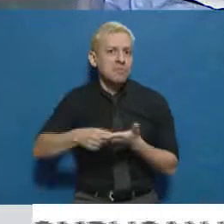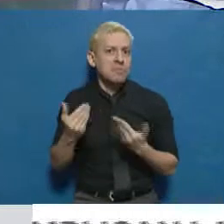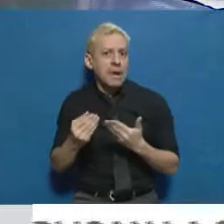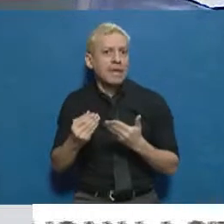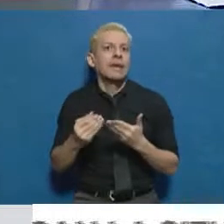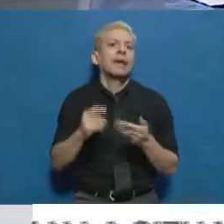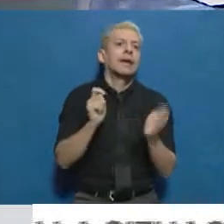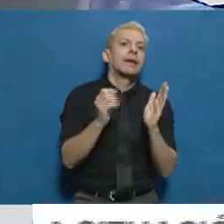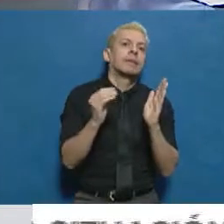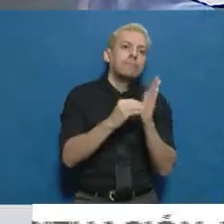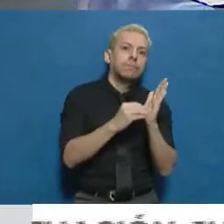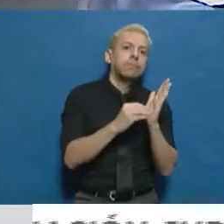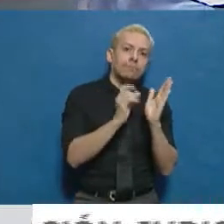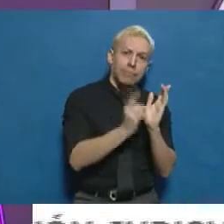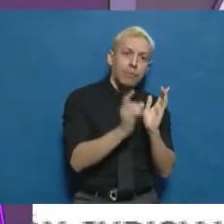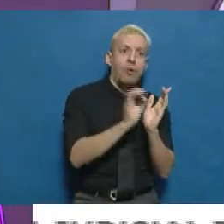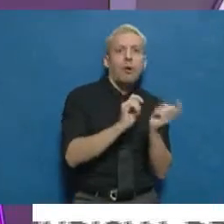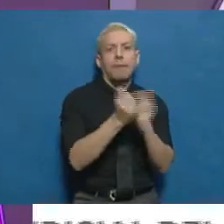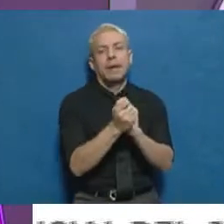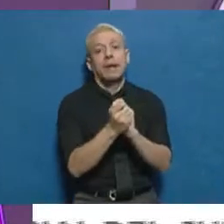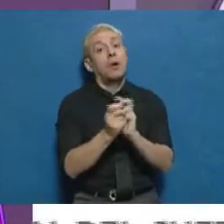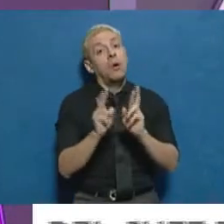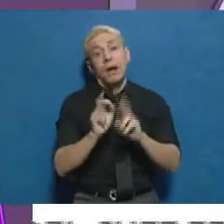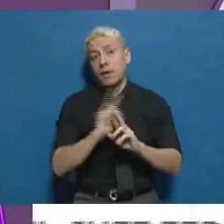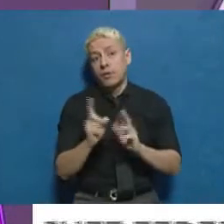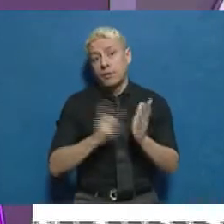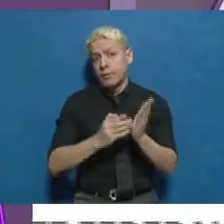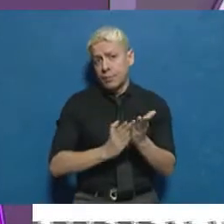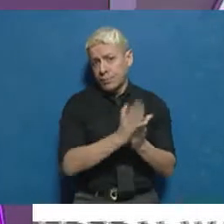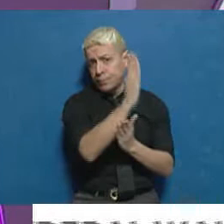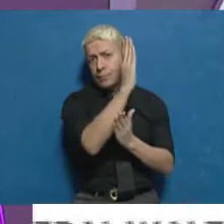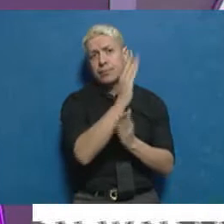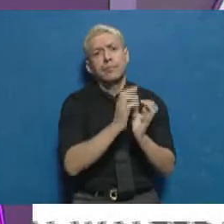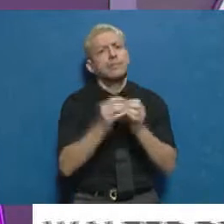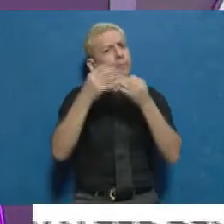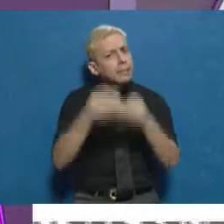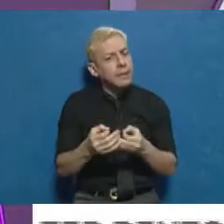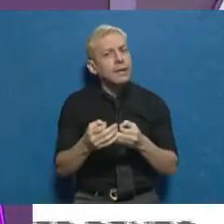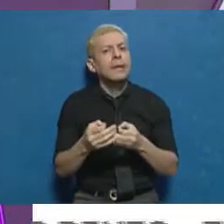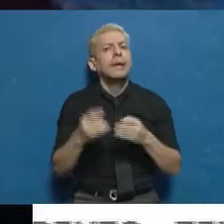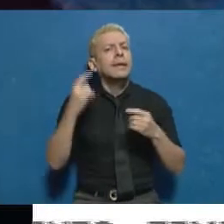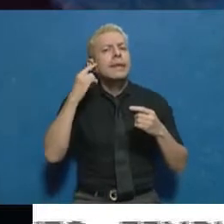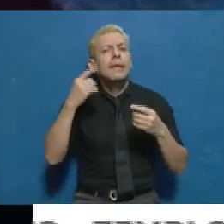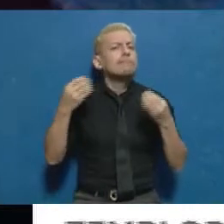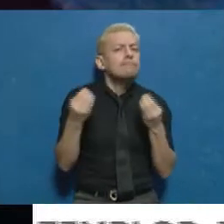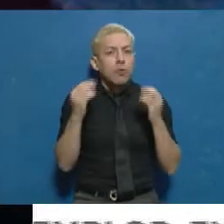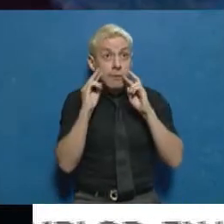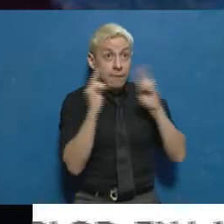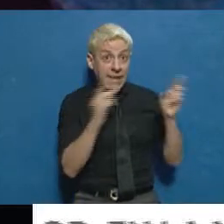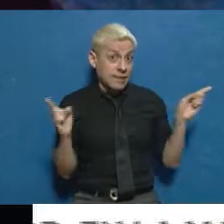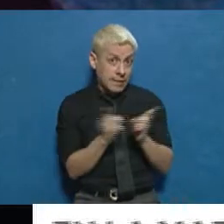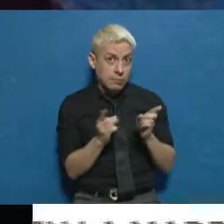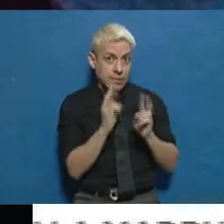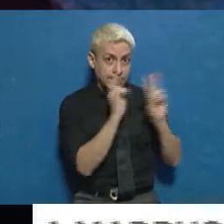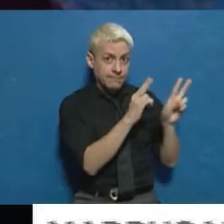no sea así, ojalá esto se sostenga en el tiempo y se discuta un poco más a fondo. ¿La idea cuál es? Lo vamos a ver en un resumen que hemos hecho de esta ley de